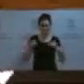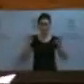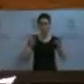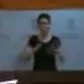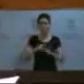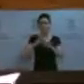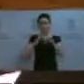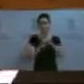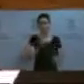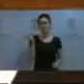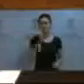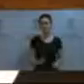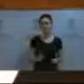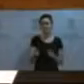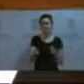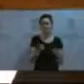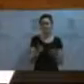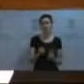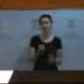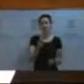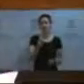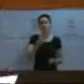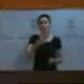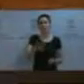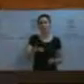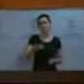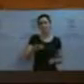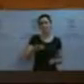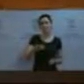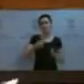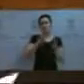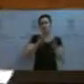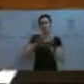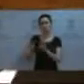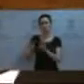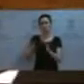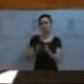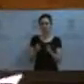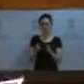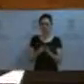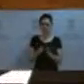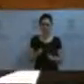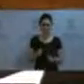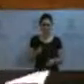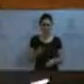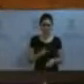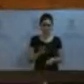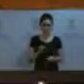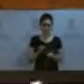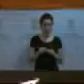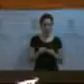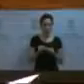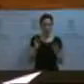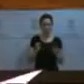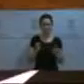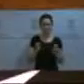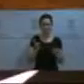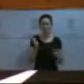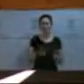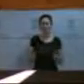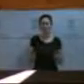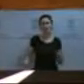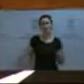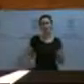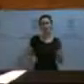medio por profesional de 1.584 tarjetas sanitarias. La dotación del personal asignado es de